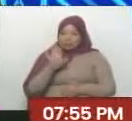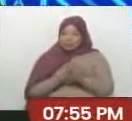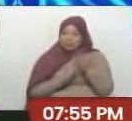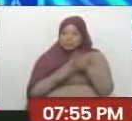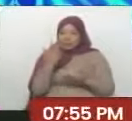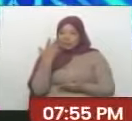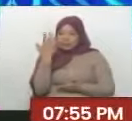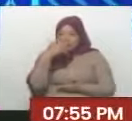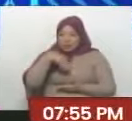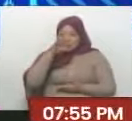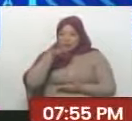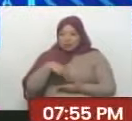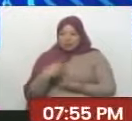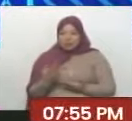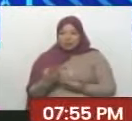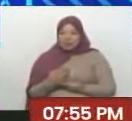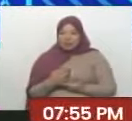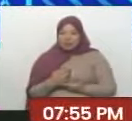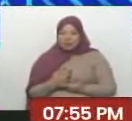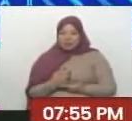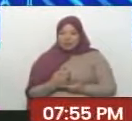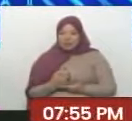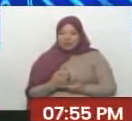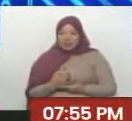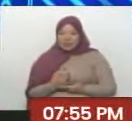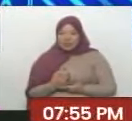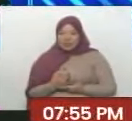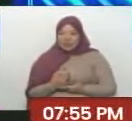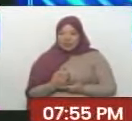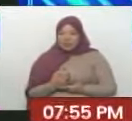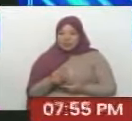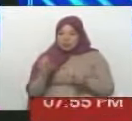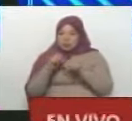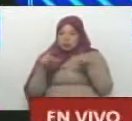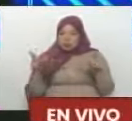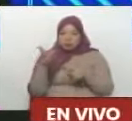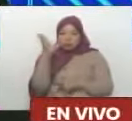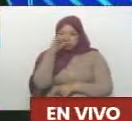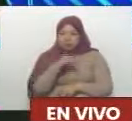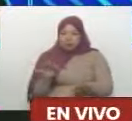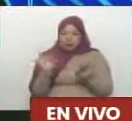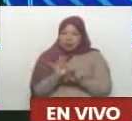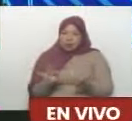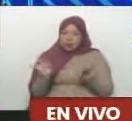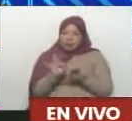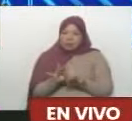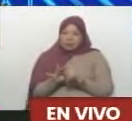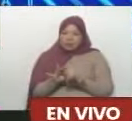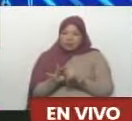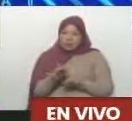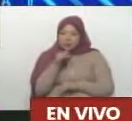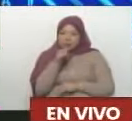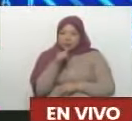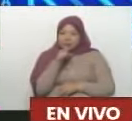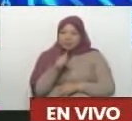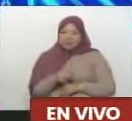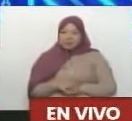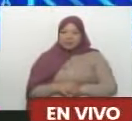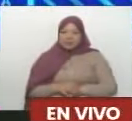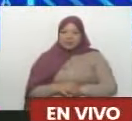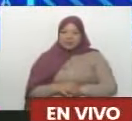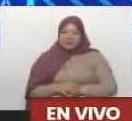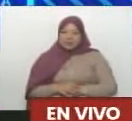Si hace así, podría colgarse y ahí sí me friego. Ya va. No abre. Me friego. Tenía años que no escuchaba eso de mi